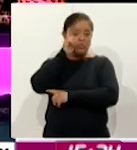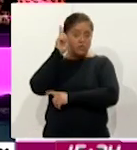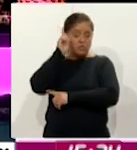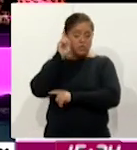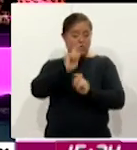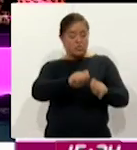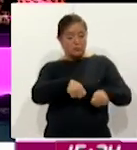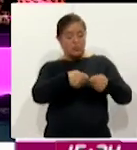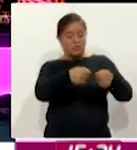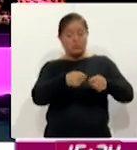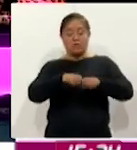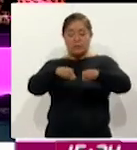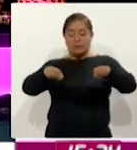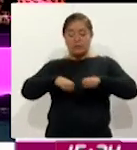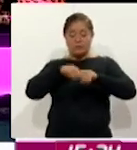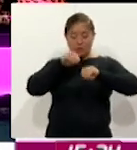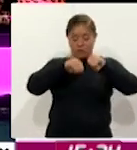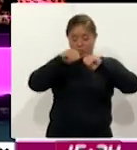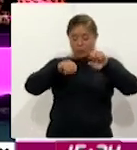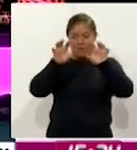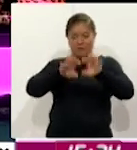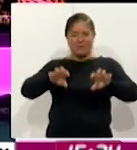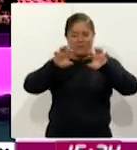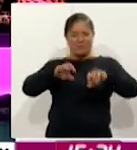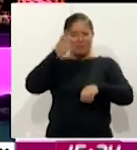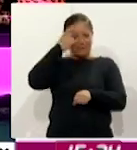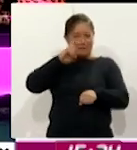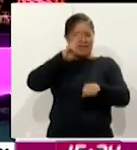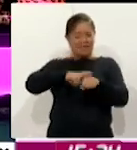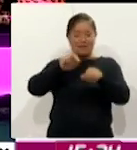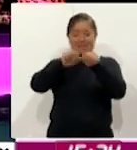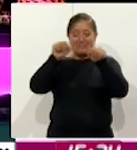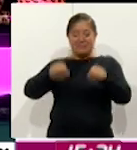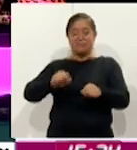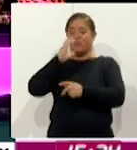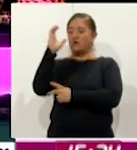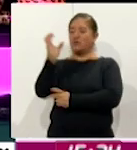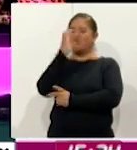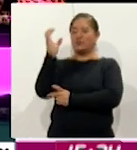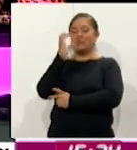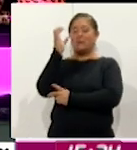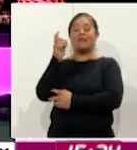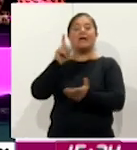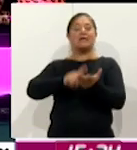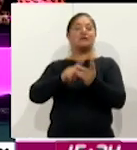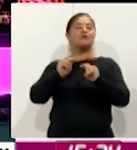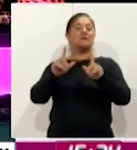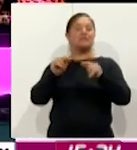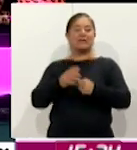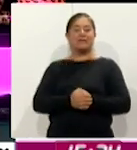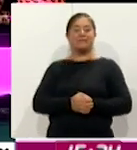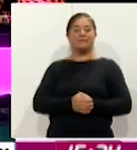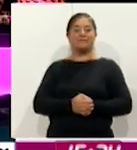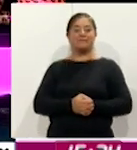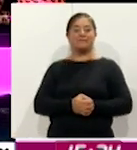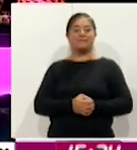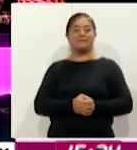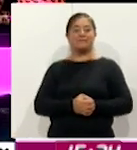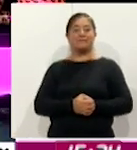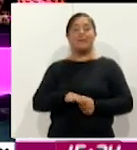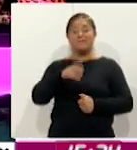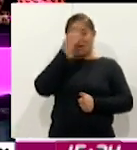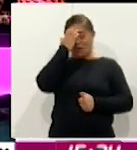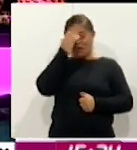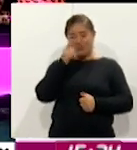Cisneros, entregó equipo de cómputo a los directores del sistema COBAT del estado. Para saber más detalles, nos vamos a enlazar ahora